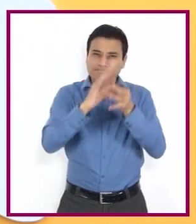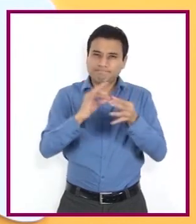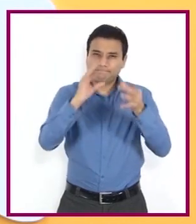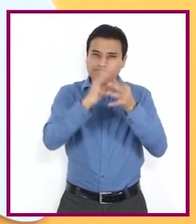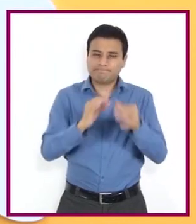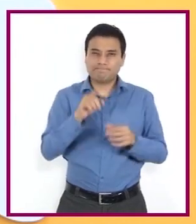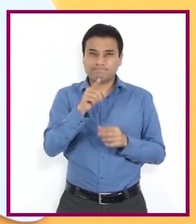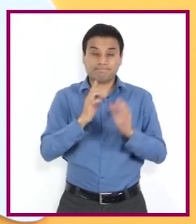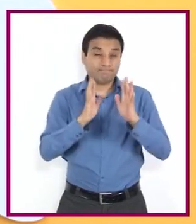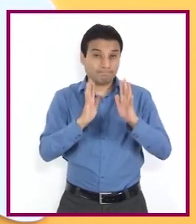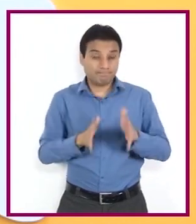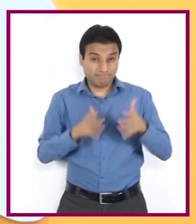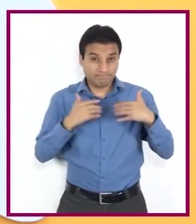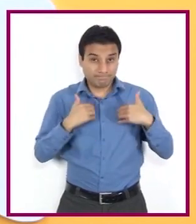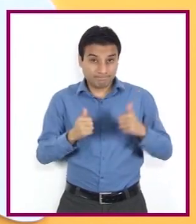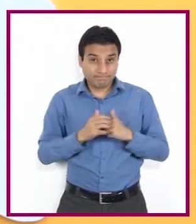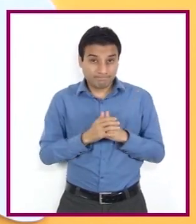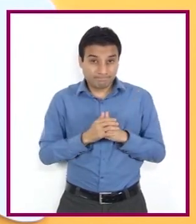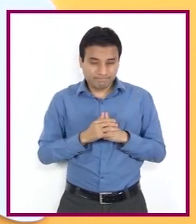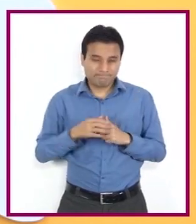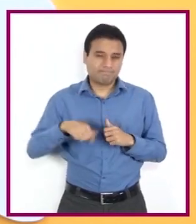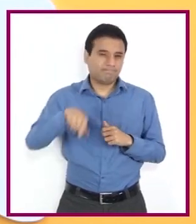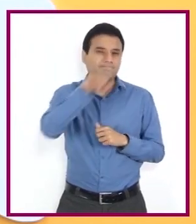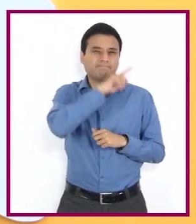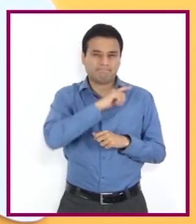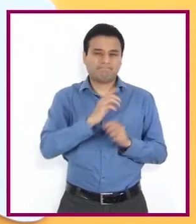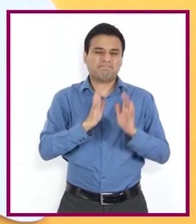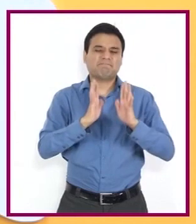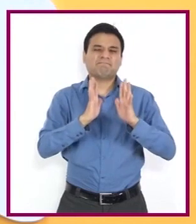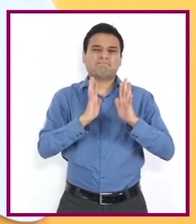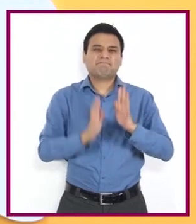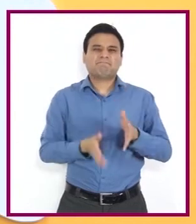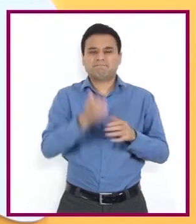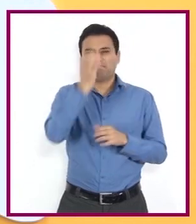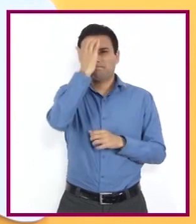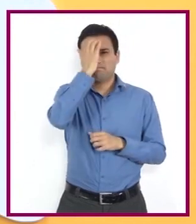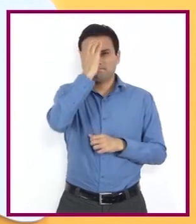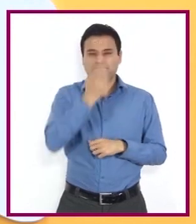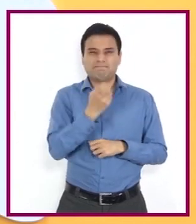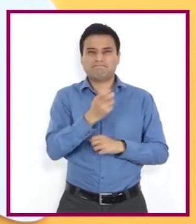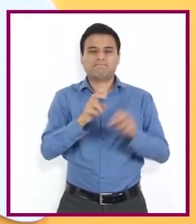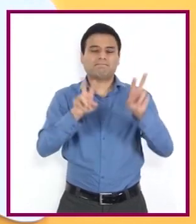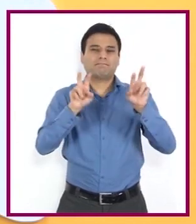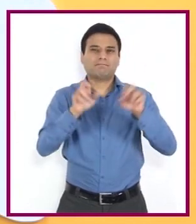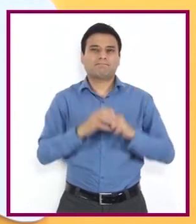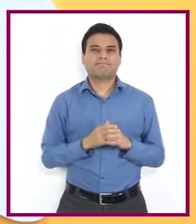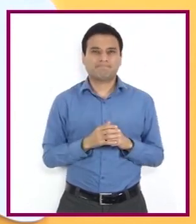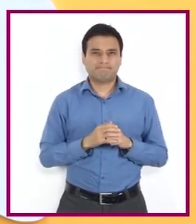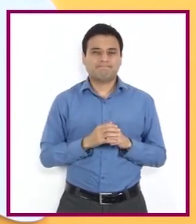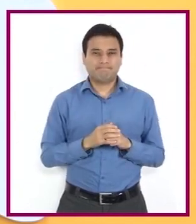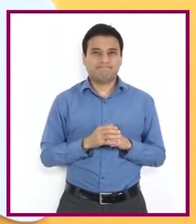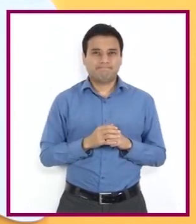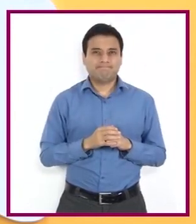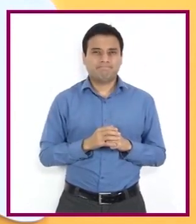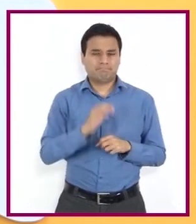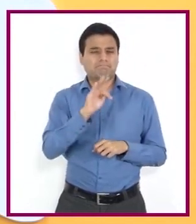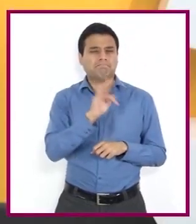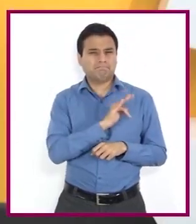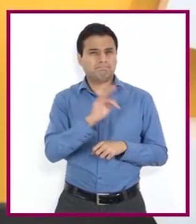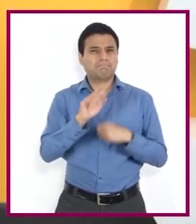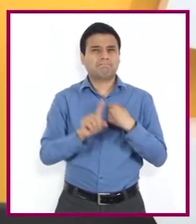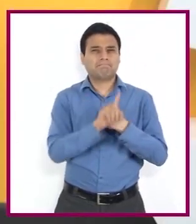elaborado, sabemos que ustedes ya cuentan con las herramientas necesarias para resolver problemas de proporcionalidad inversa.